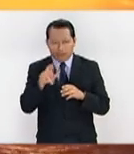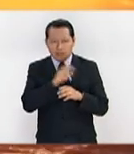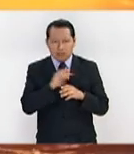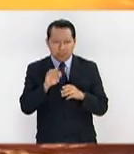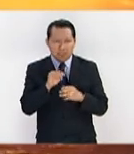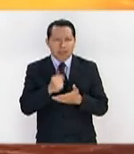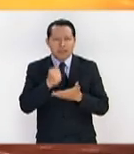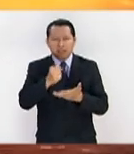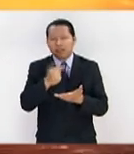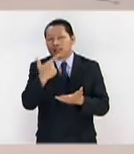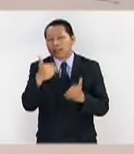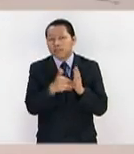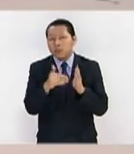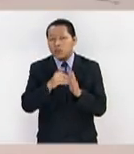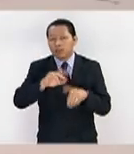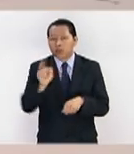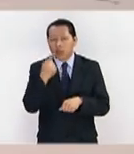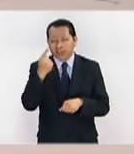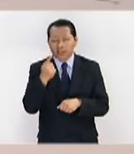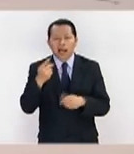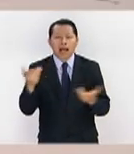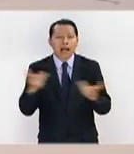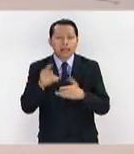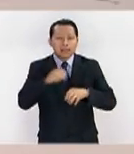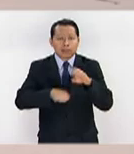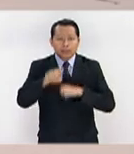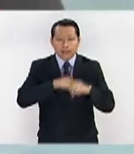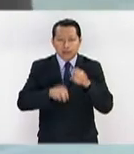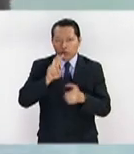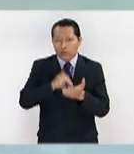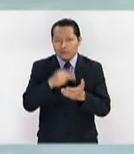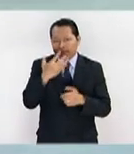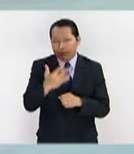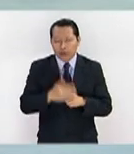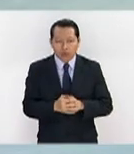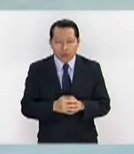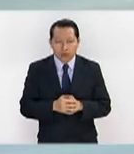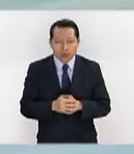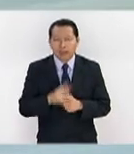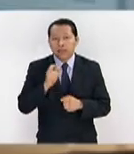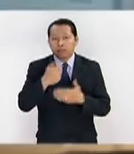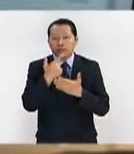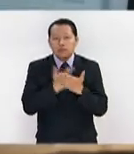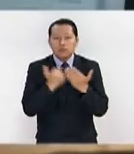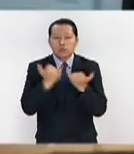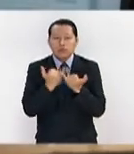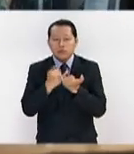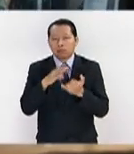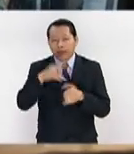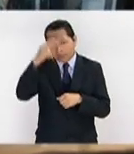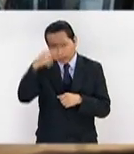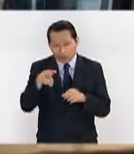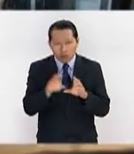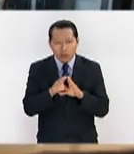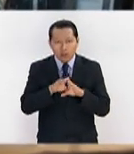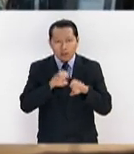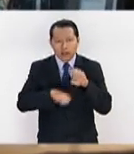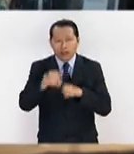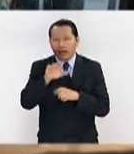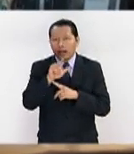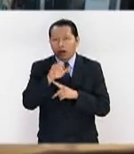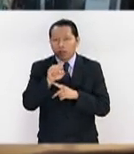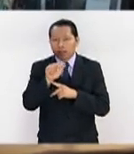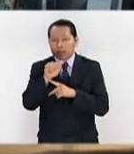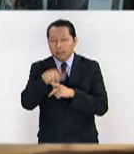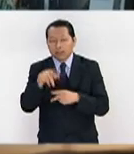invirtió $7 millones creando una empresa en 2005. Dentro de la lista también aparecen mexicanos como el empresario Carlos